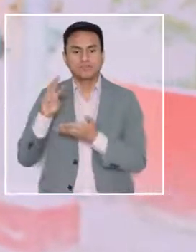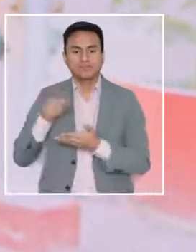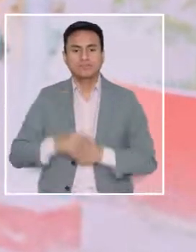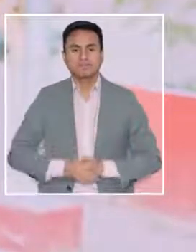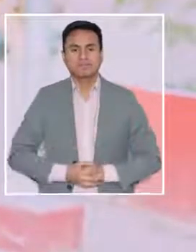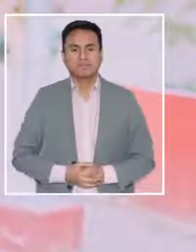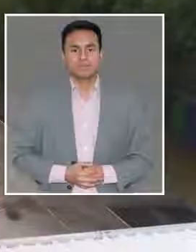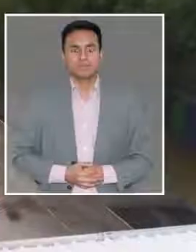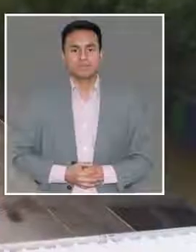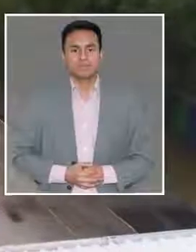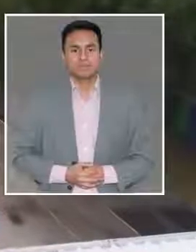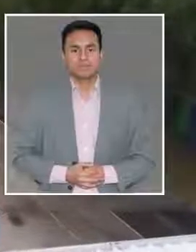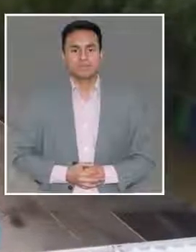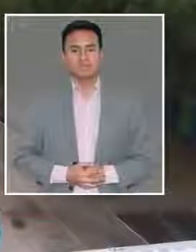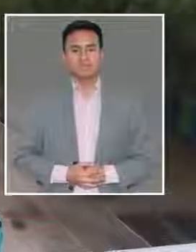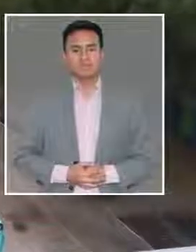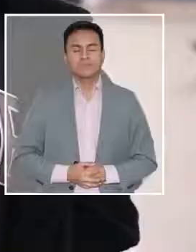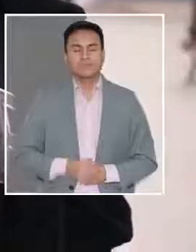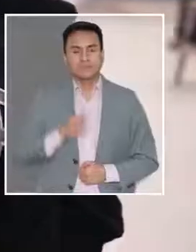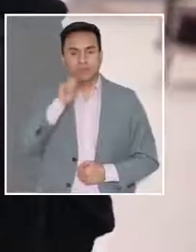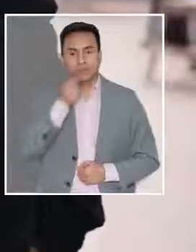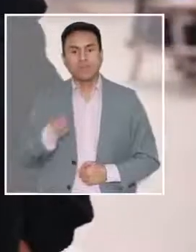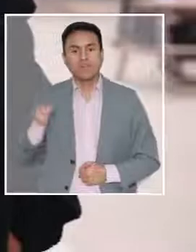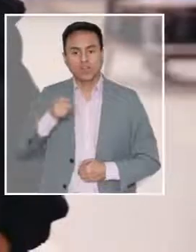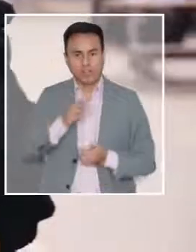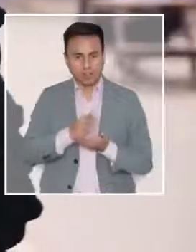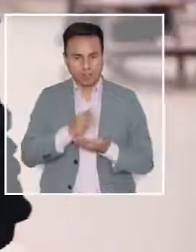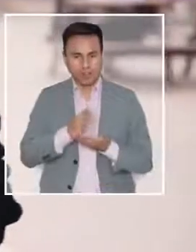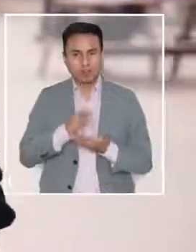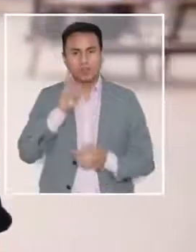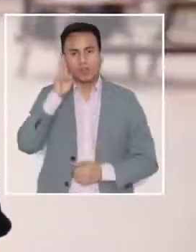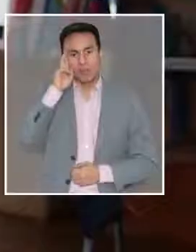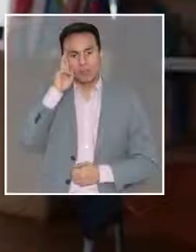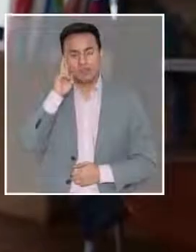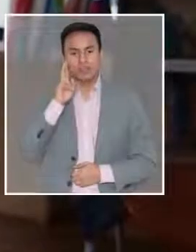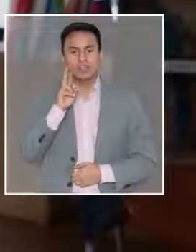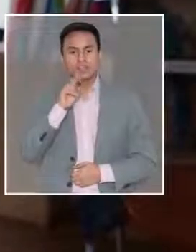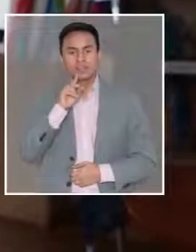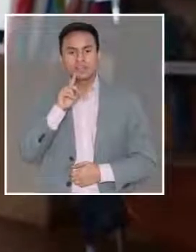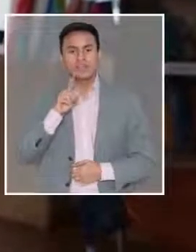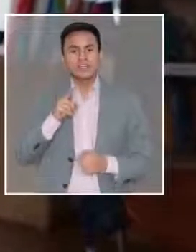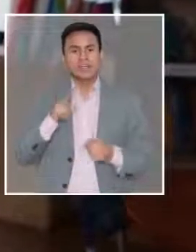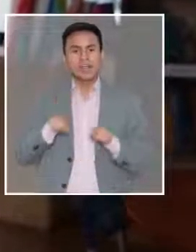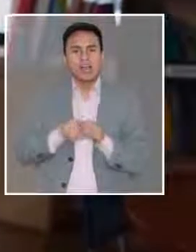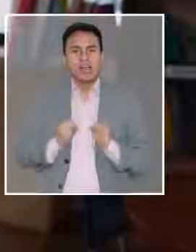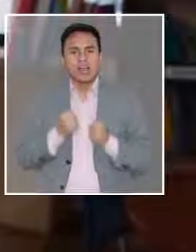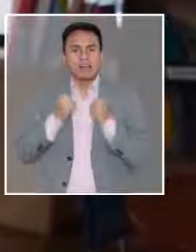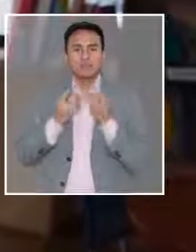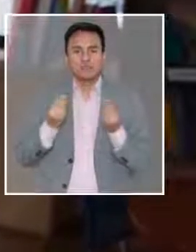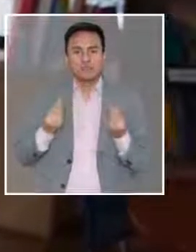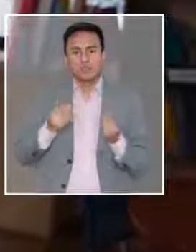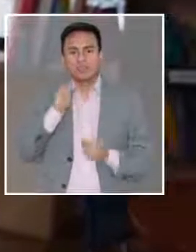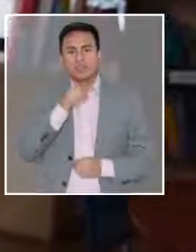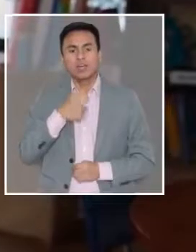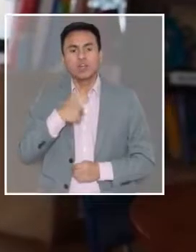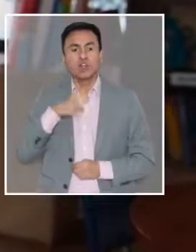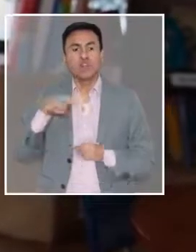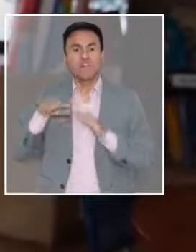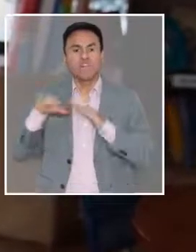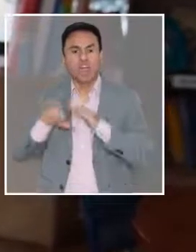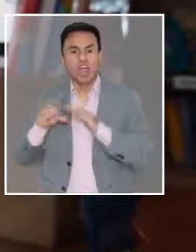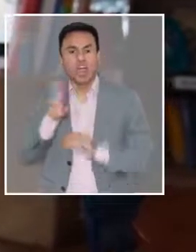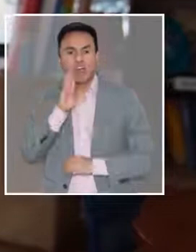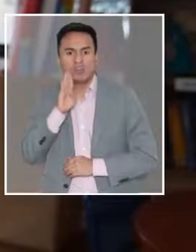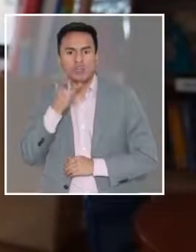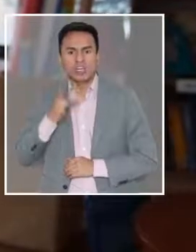por ayudarle a mi mamá. Lo que significó volver al colegio, me acuerdo que tenía tanta ansiedad en ese momento que yo a veces